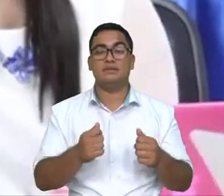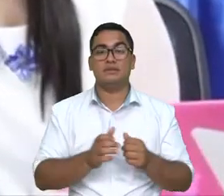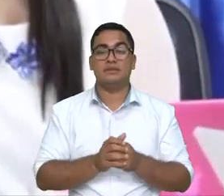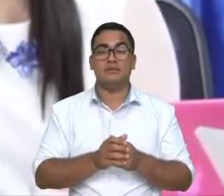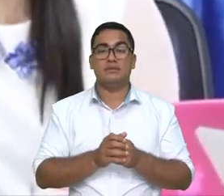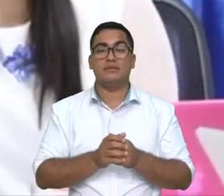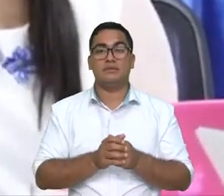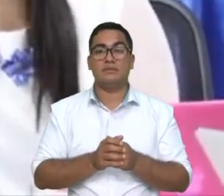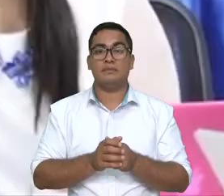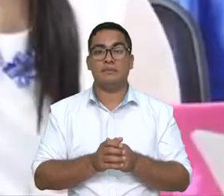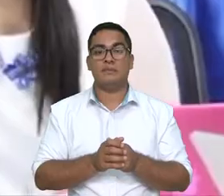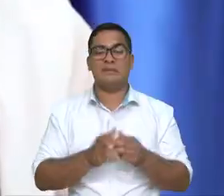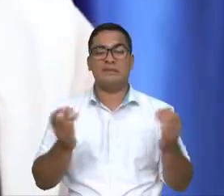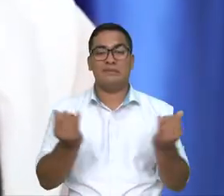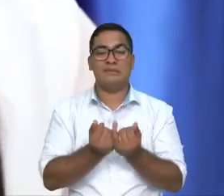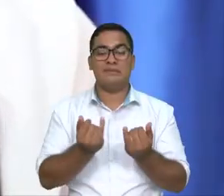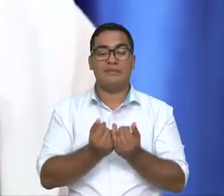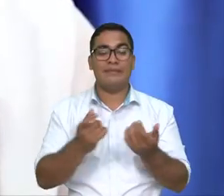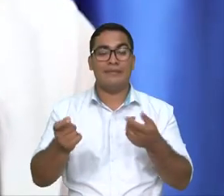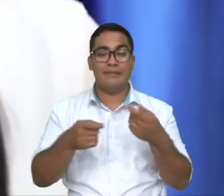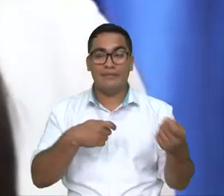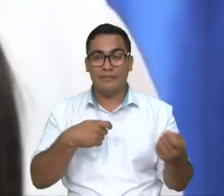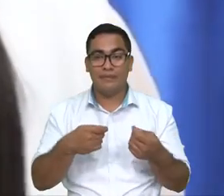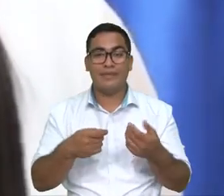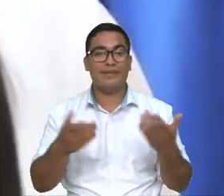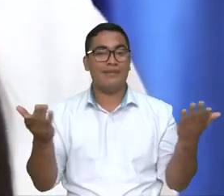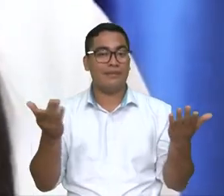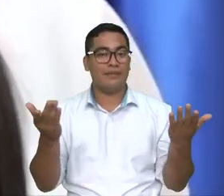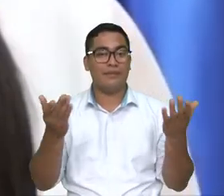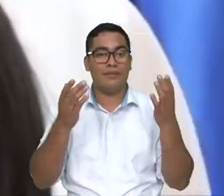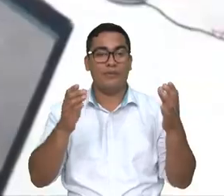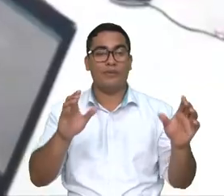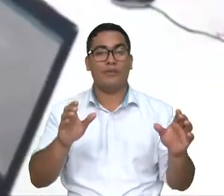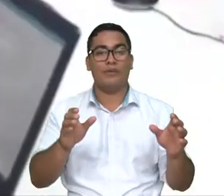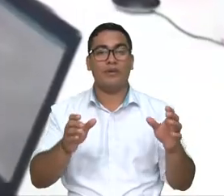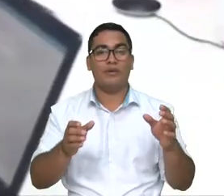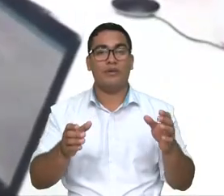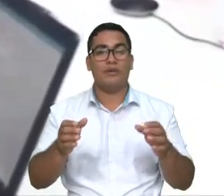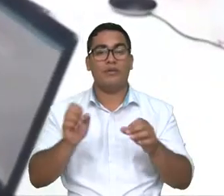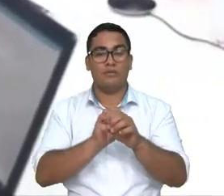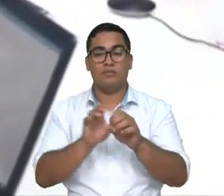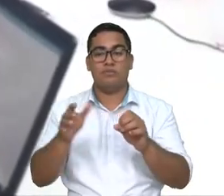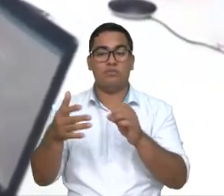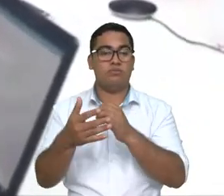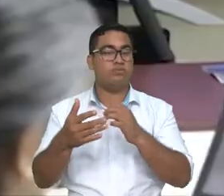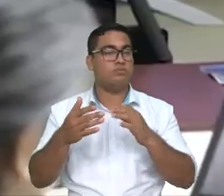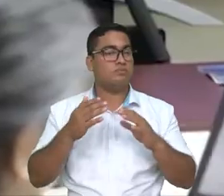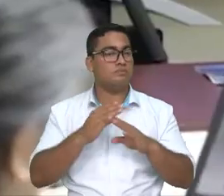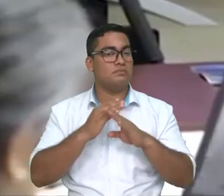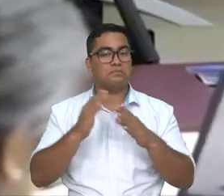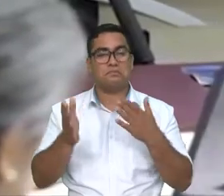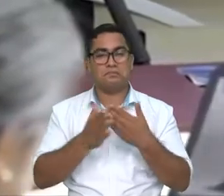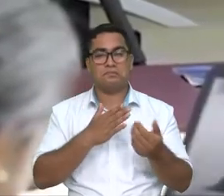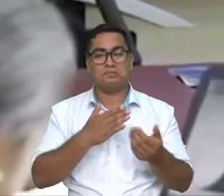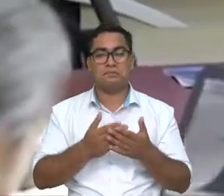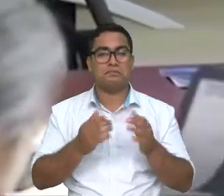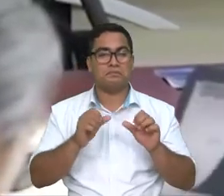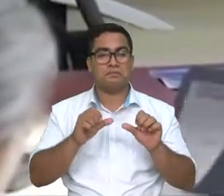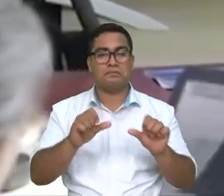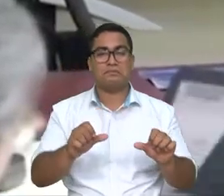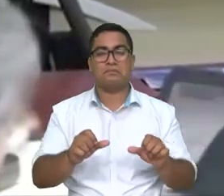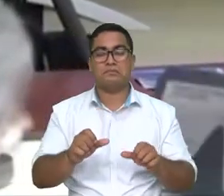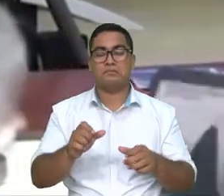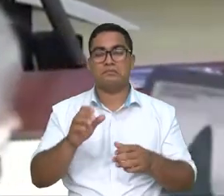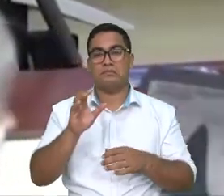Asimismo, destaca que el tránsito de mercancías, a pesar del coronavirus, mantiene un flujo normal. Para el canal